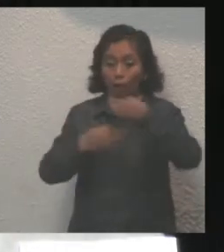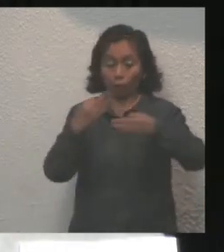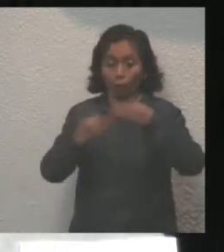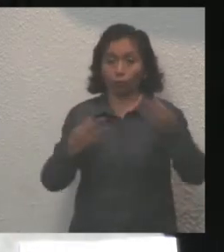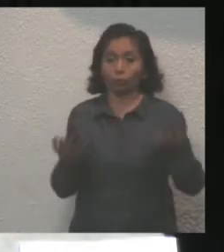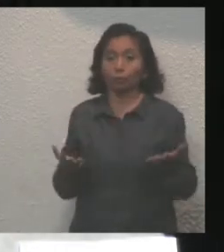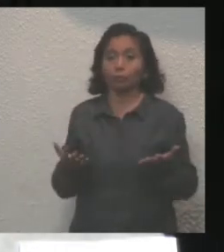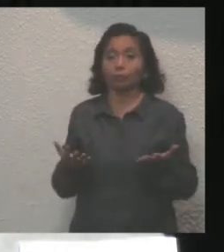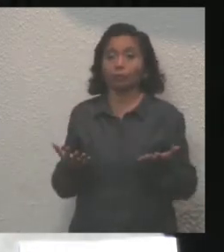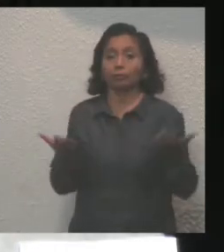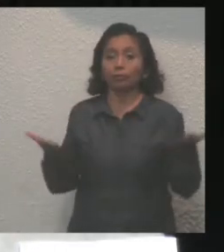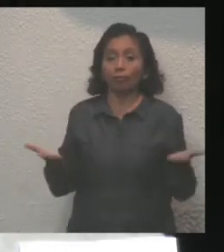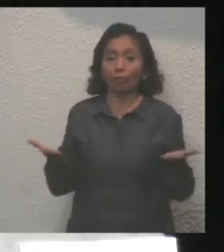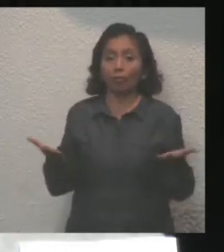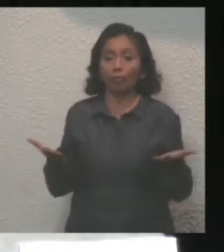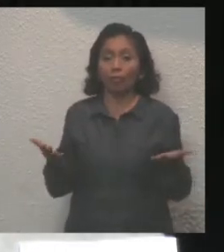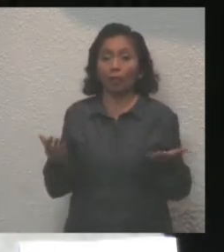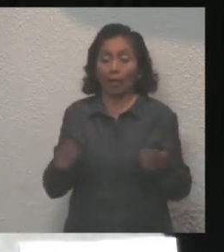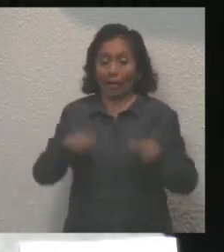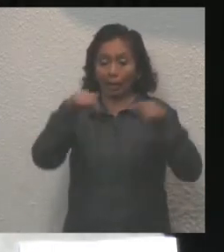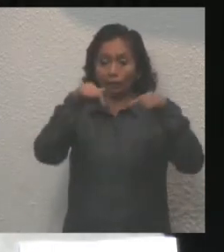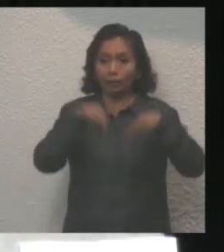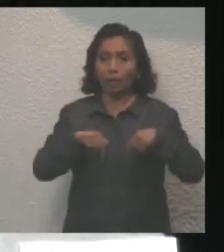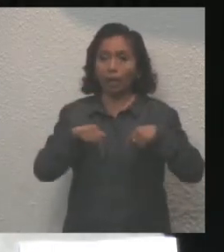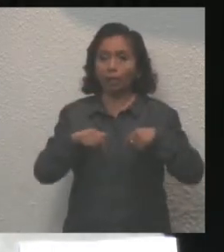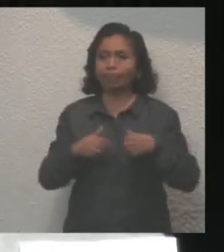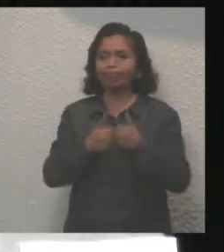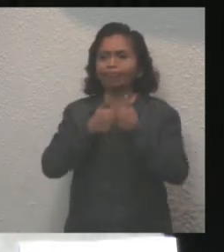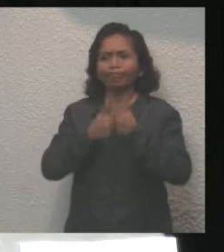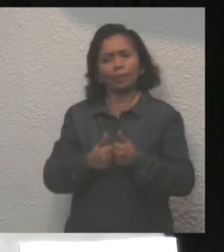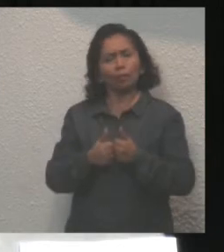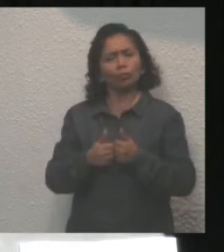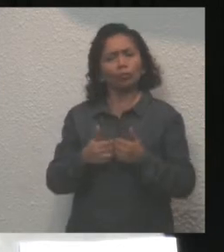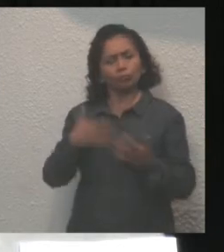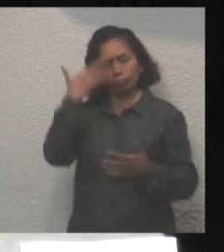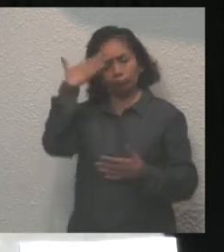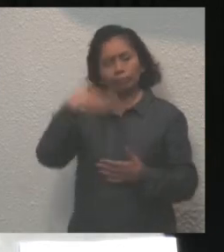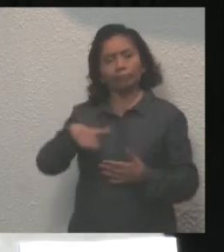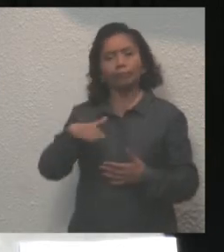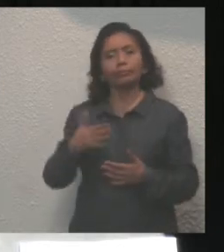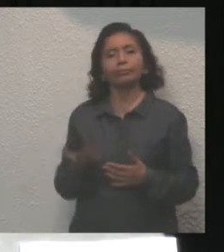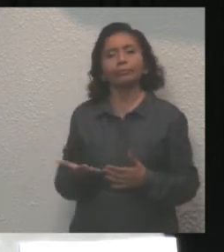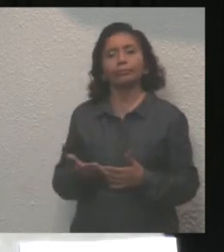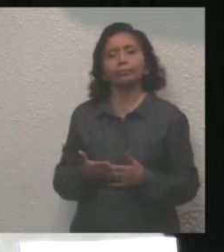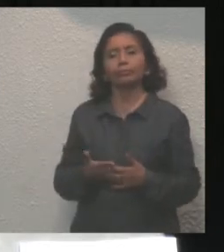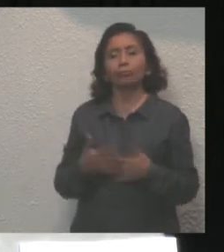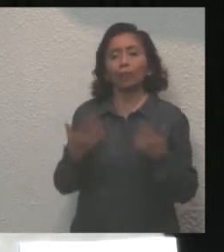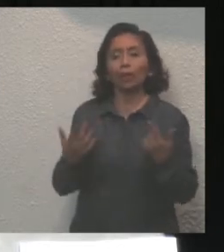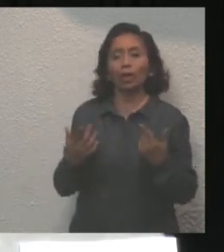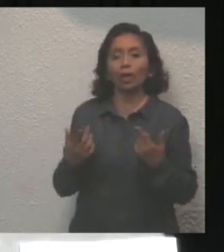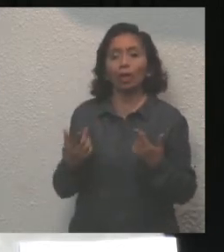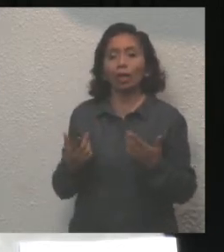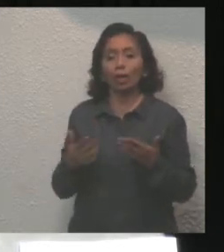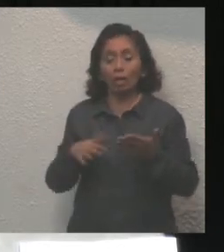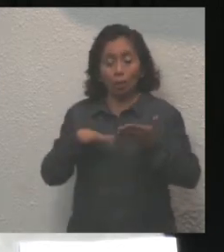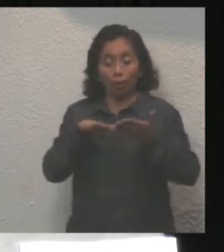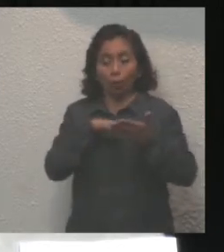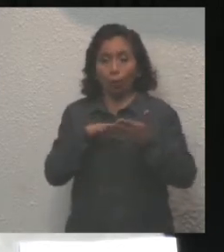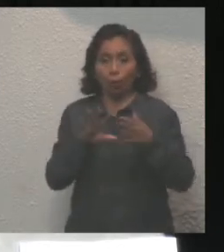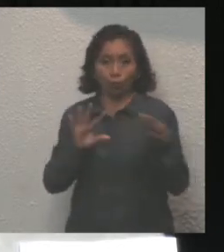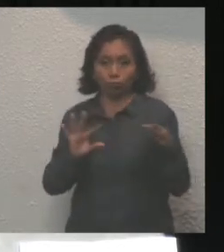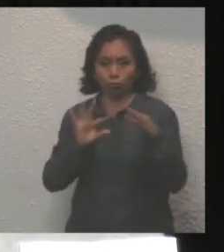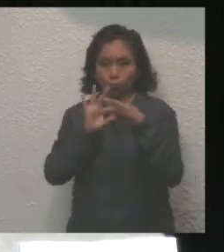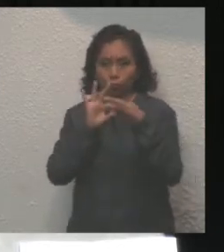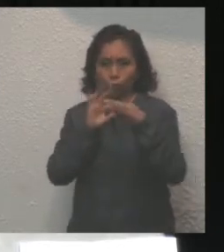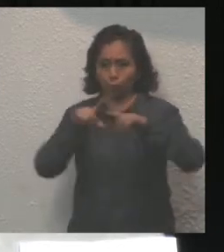habitantes. En el Congreso estamos convencidos de que un poder autónomo conformado